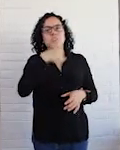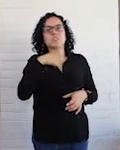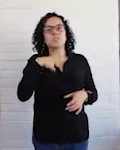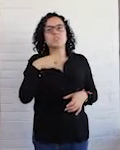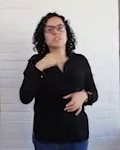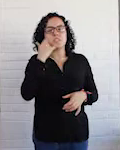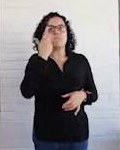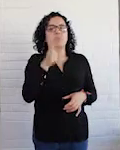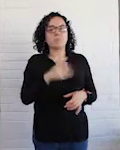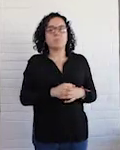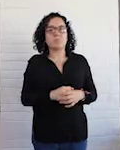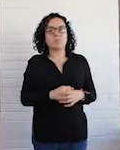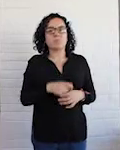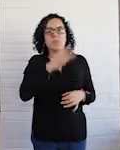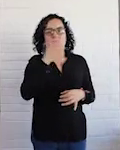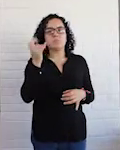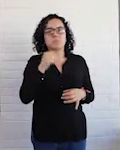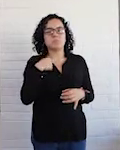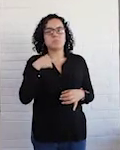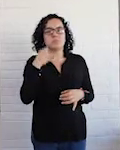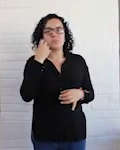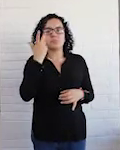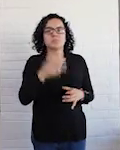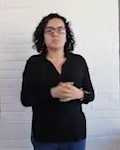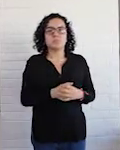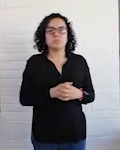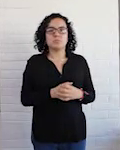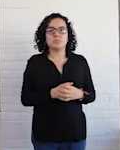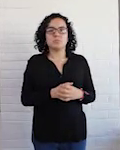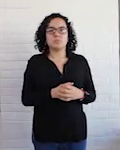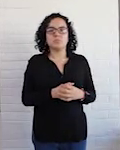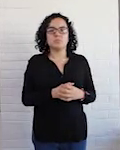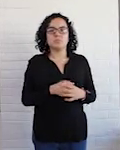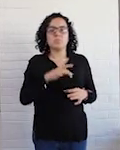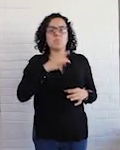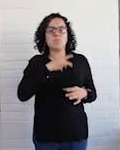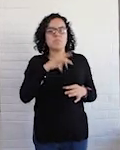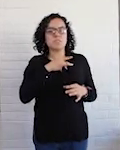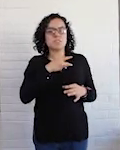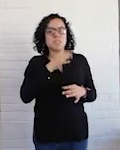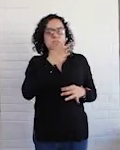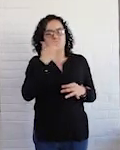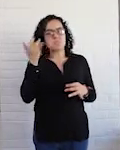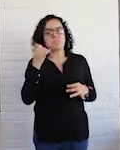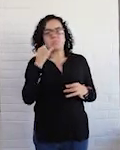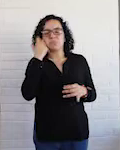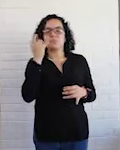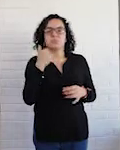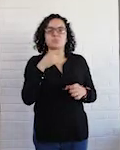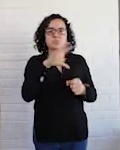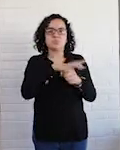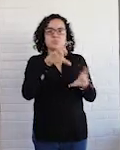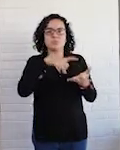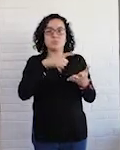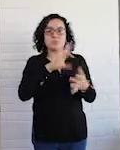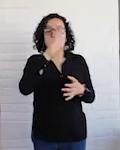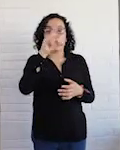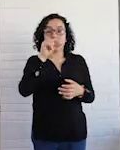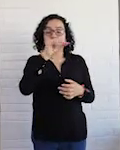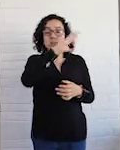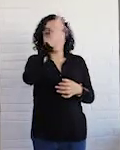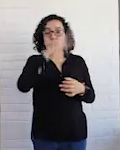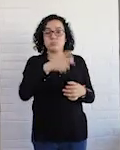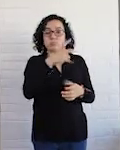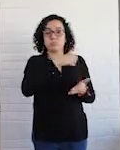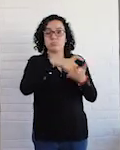antojó. ¿No? ¿Tú nunca tomas Coca-Cola? Pues se me antojó. Se me antojó ahorita. 80% son esas